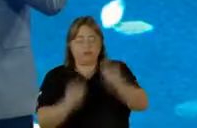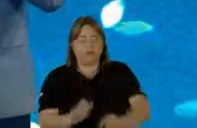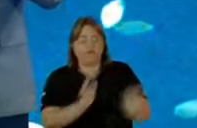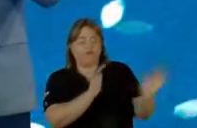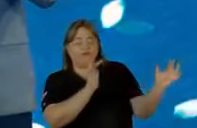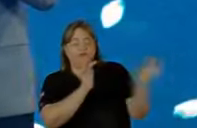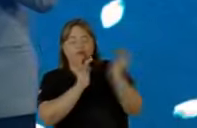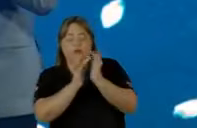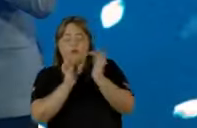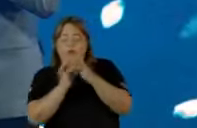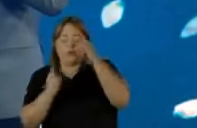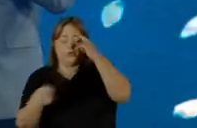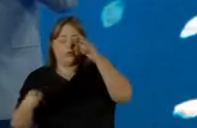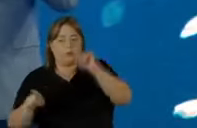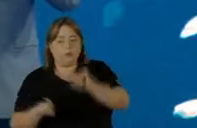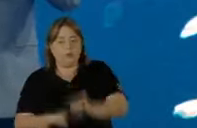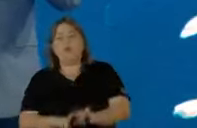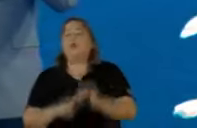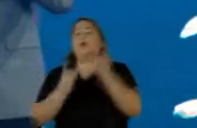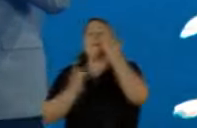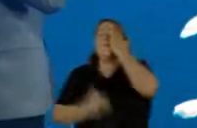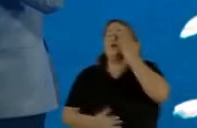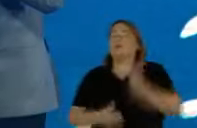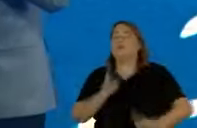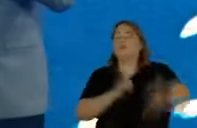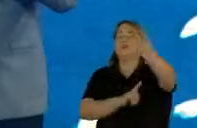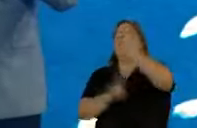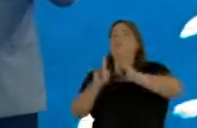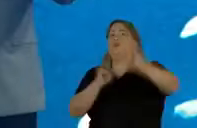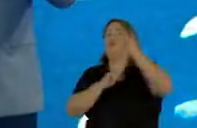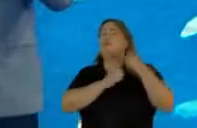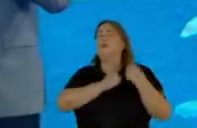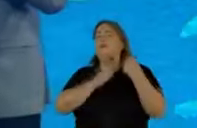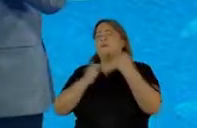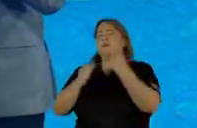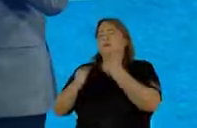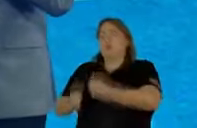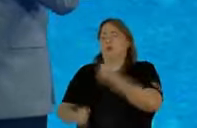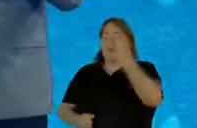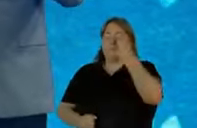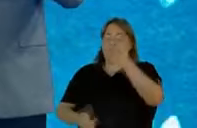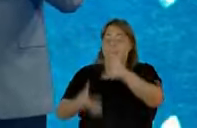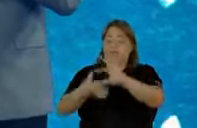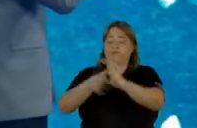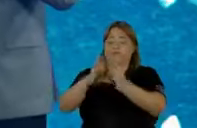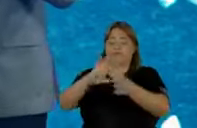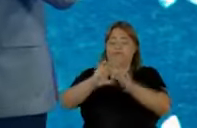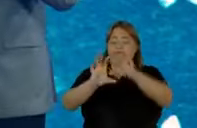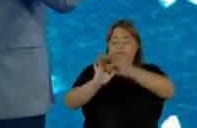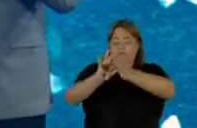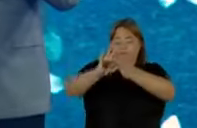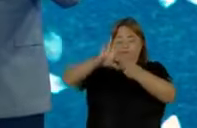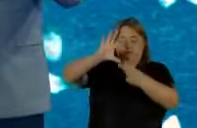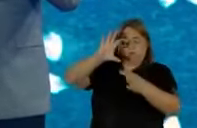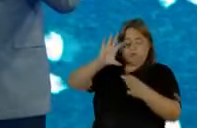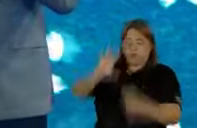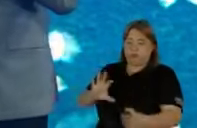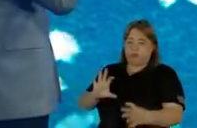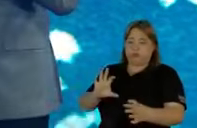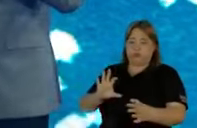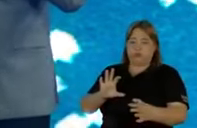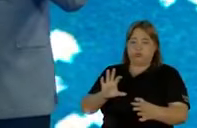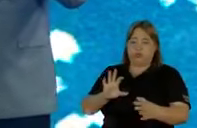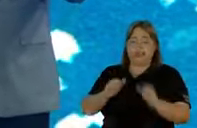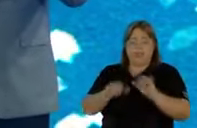está hoy emanando es una unción poderosa que está pudriendo el yugo, no solamente aquí, sino también a la